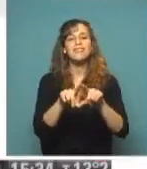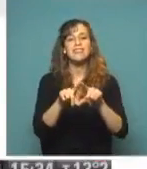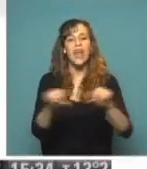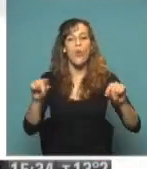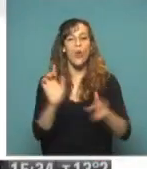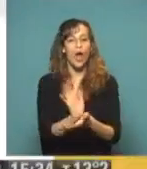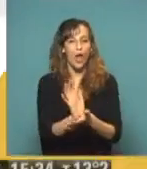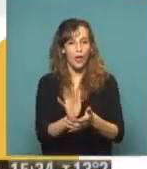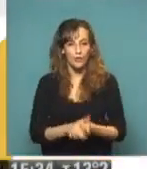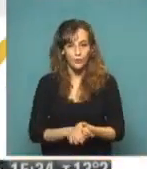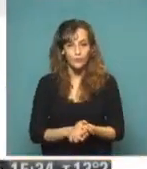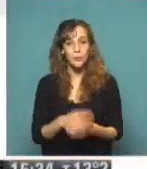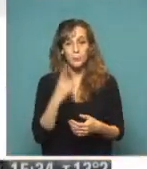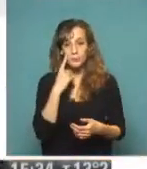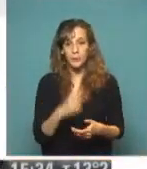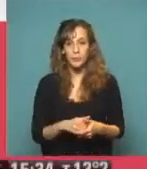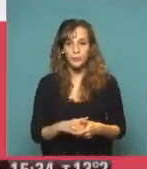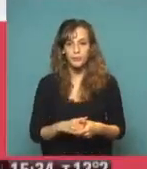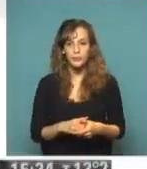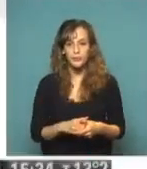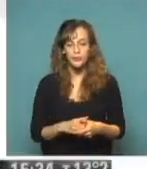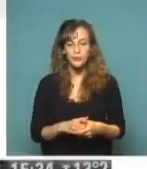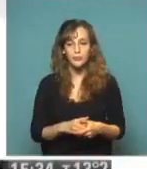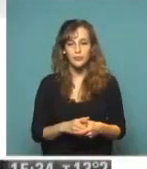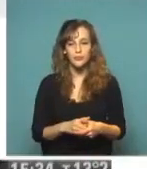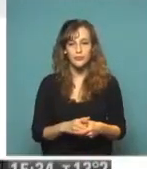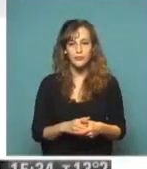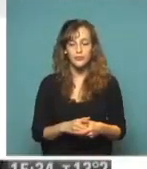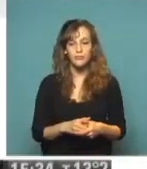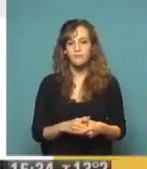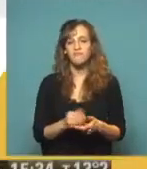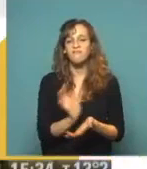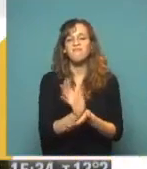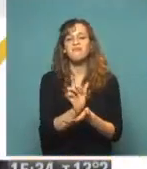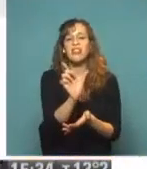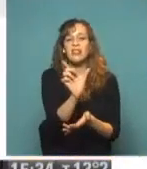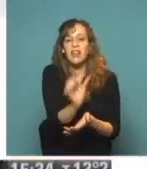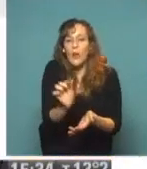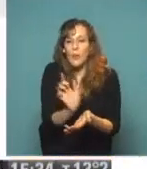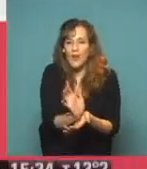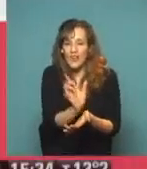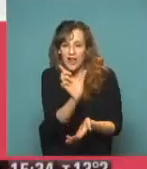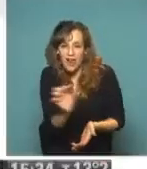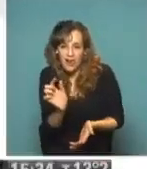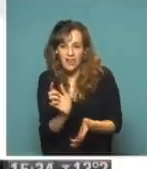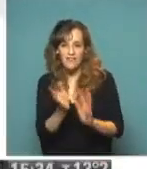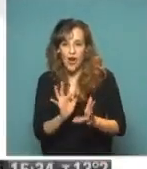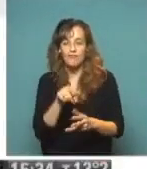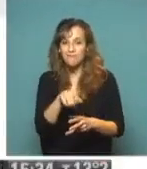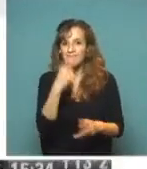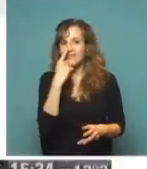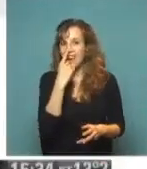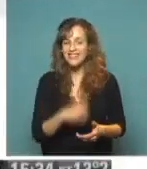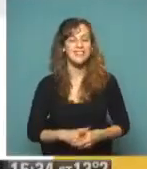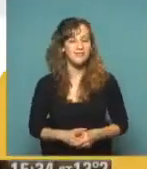Yo borro la mía y miren, hacemos otro medio círculo. A ver. Palito, vamos a hacer un triangulito de la nariz.